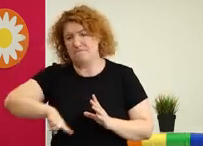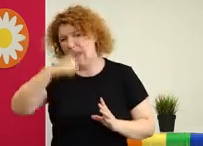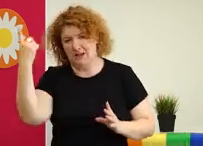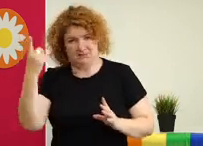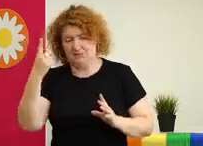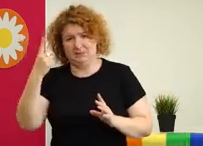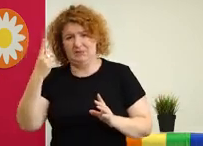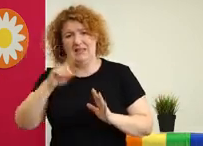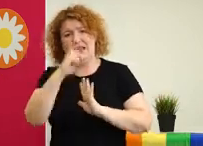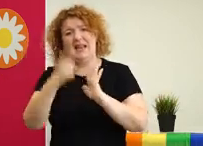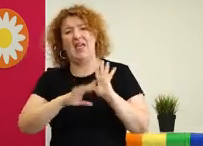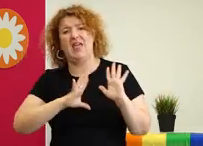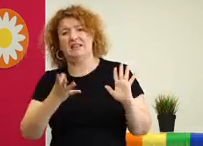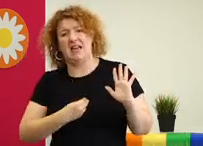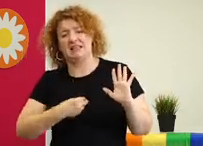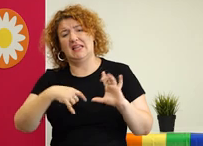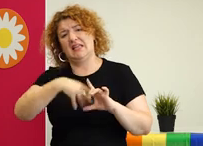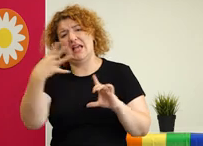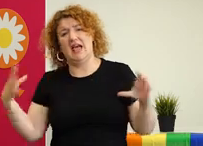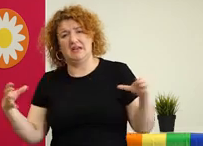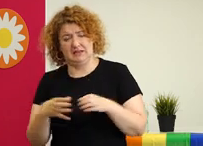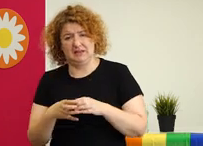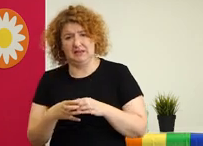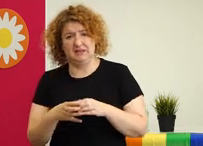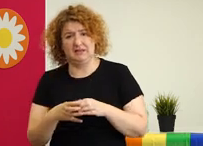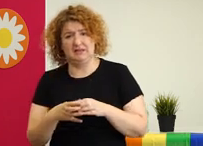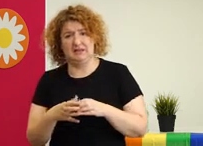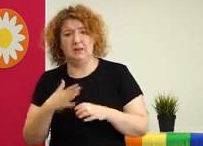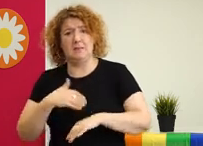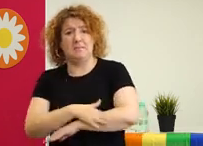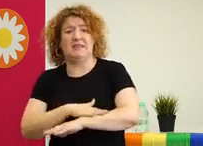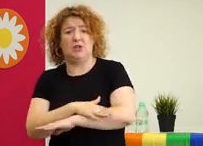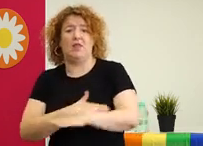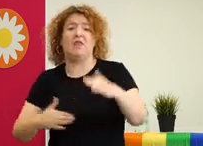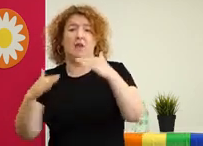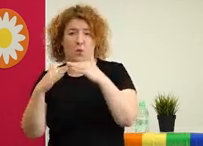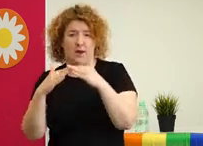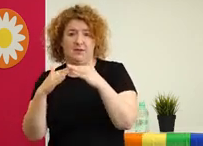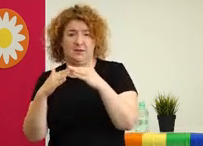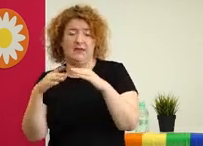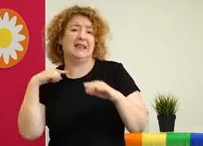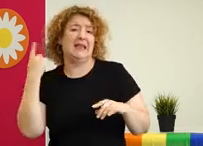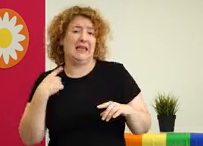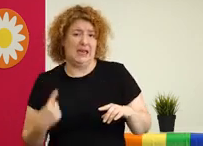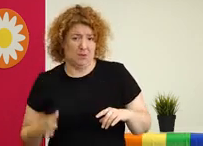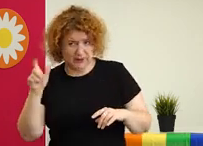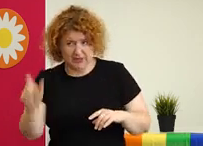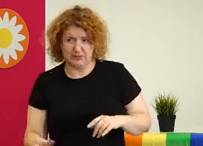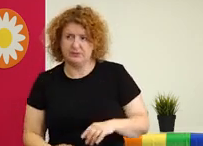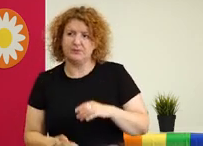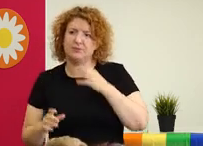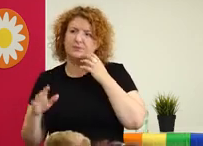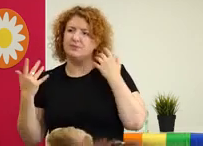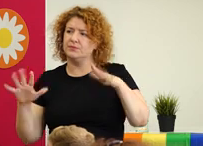ley de derechos trans y LGTBI, nacida del Ministerio de Igualdad que lideraba Irene Montero.